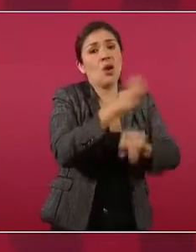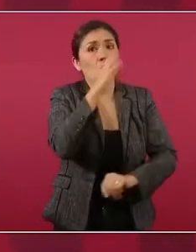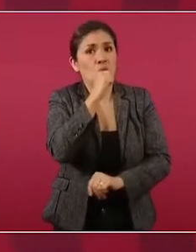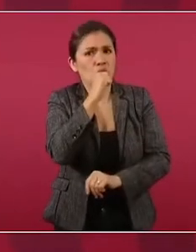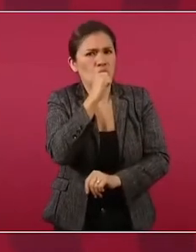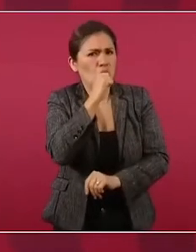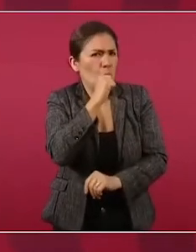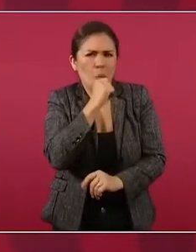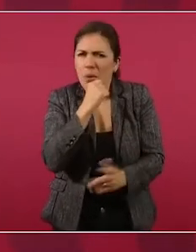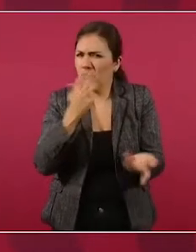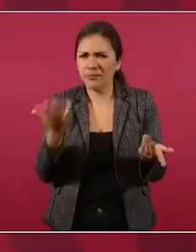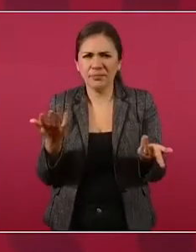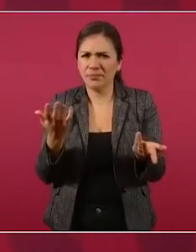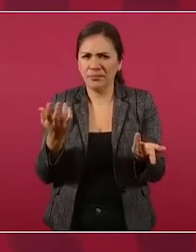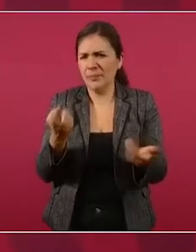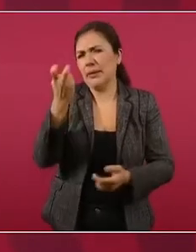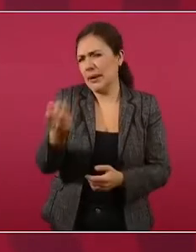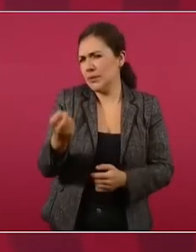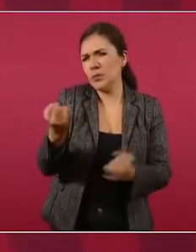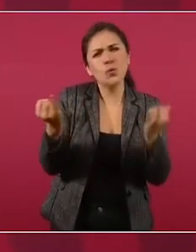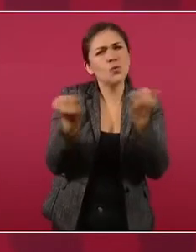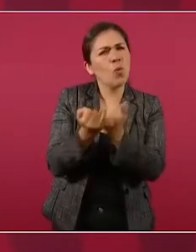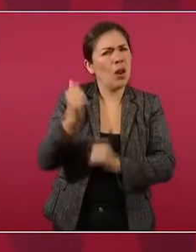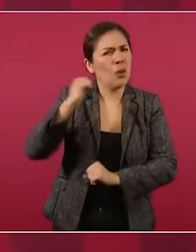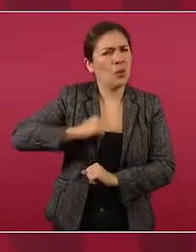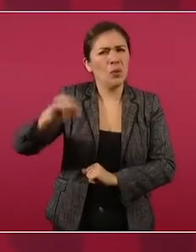Porque eso también se usaba mucho.